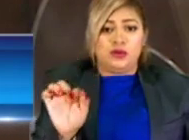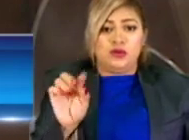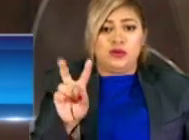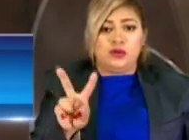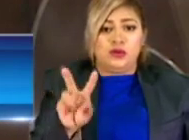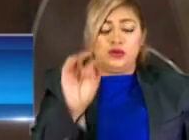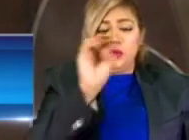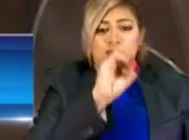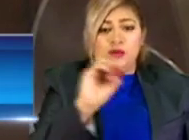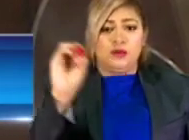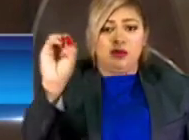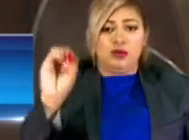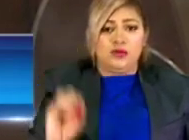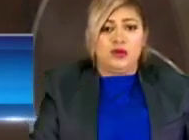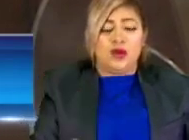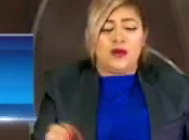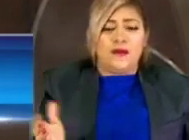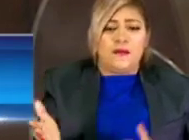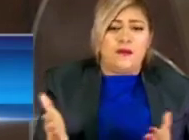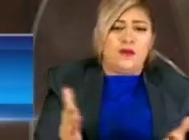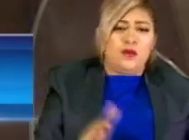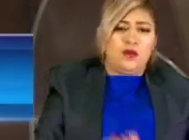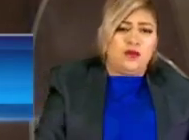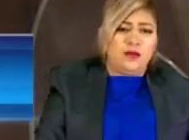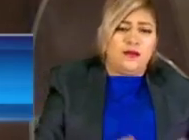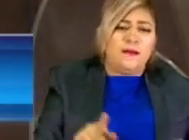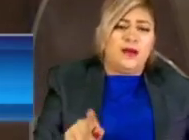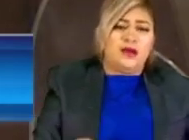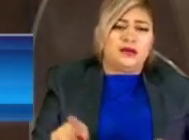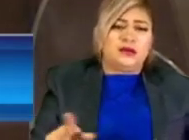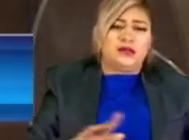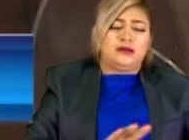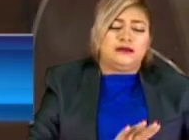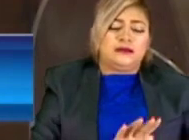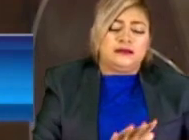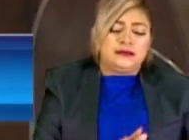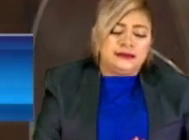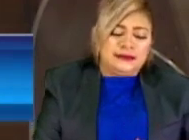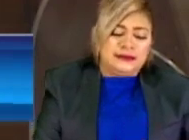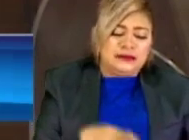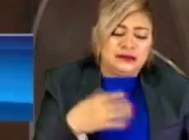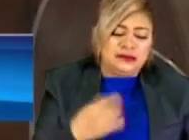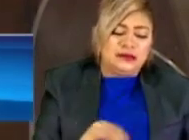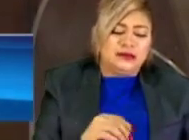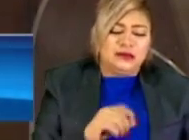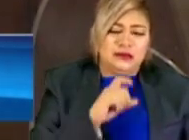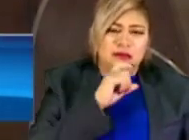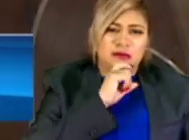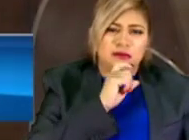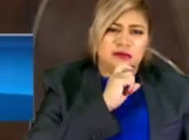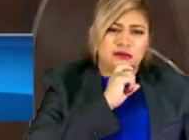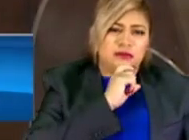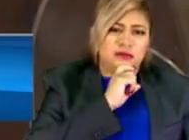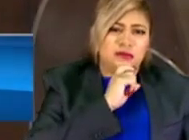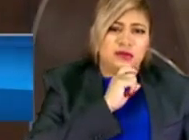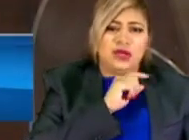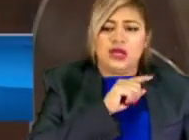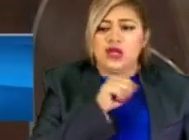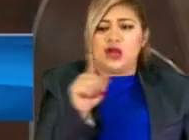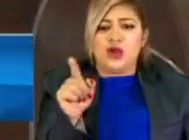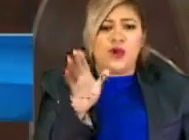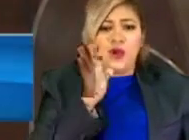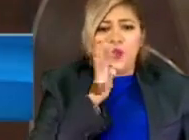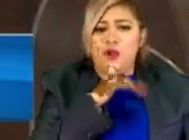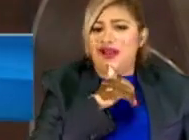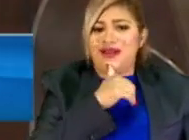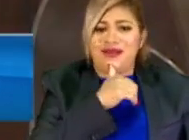88.2% de los fallecidos por COVID-19 no tenían el esquema completo de